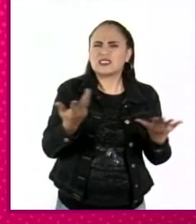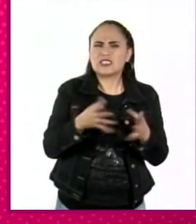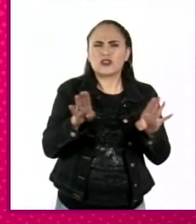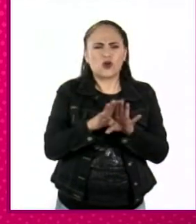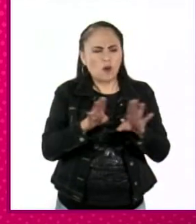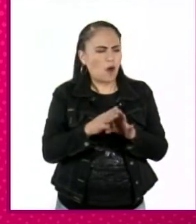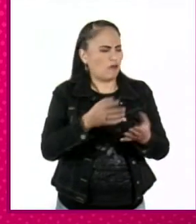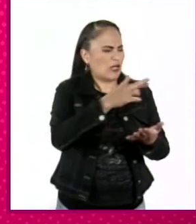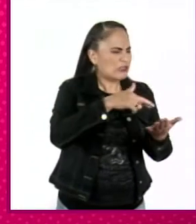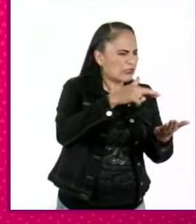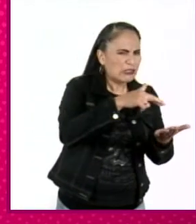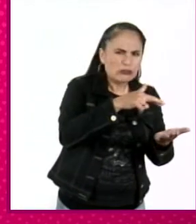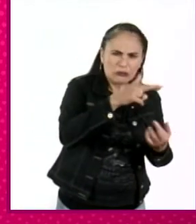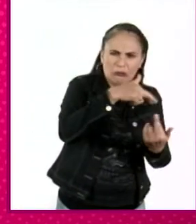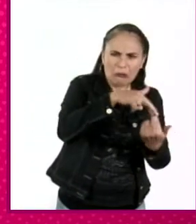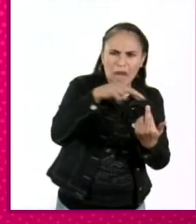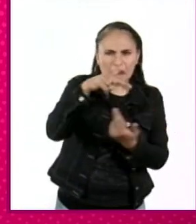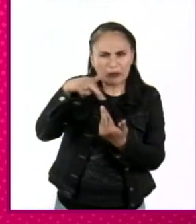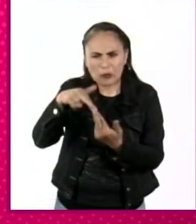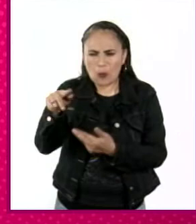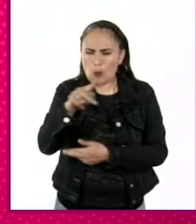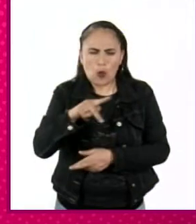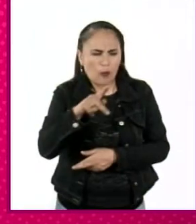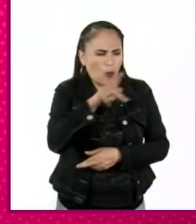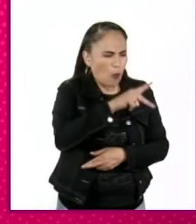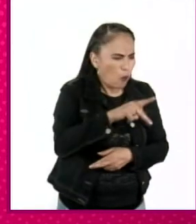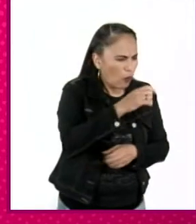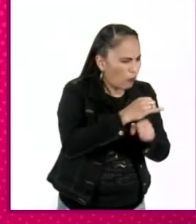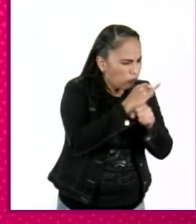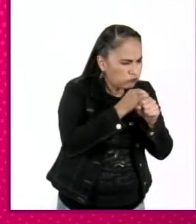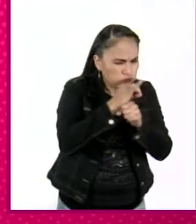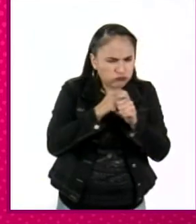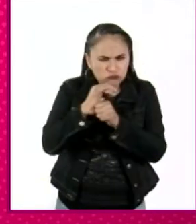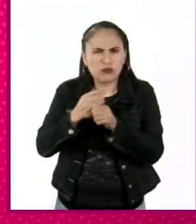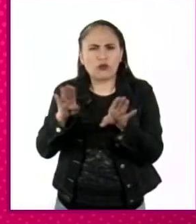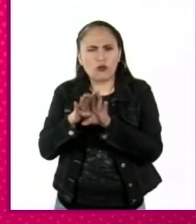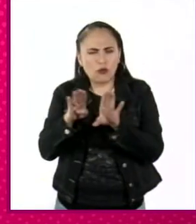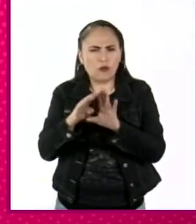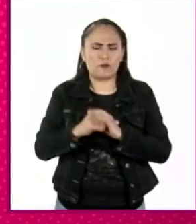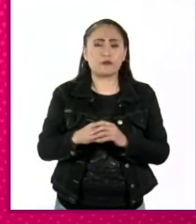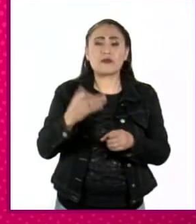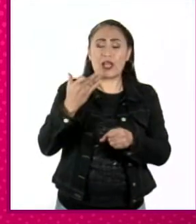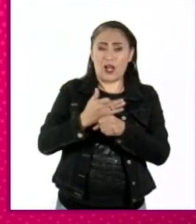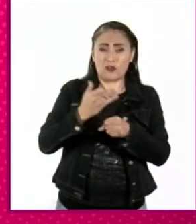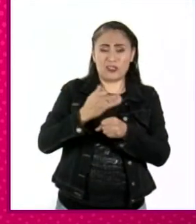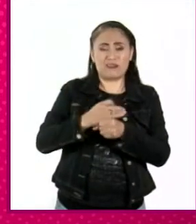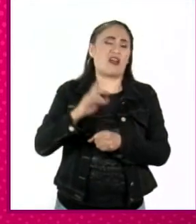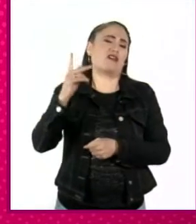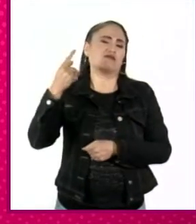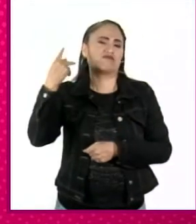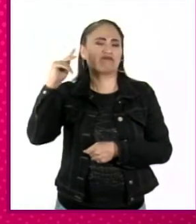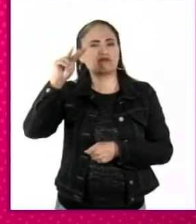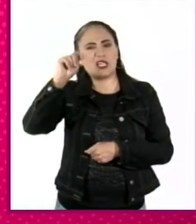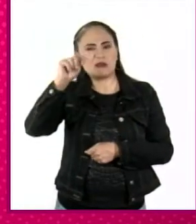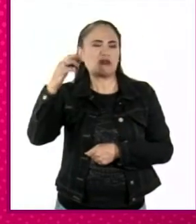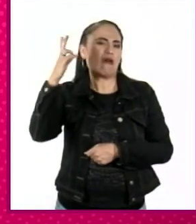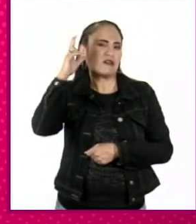actualidad, debido a cierta competencia de los medios de